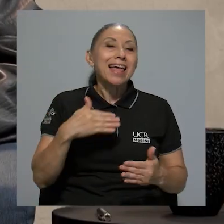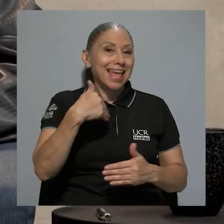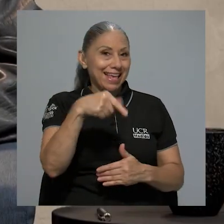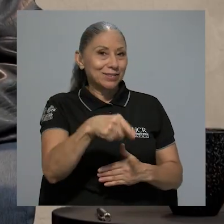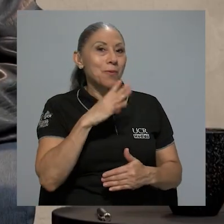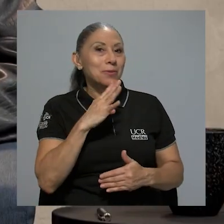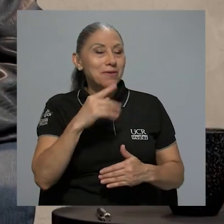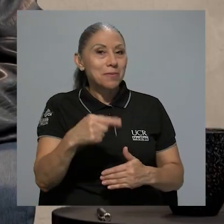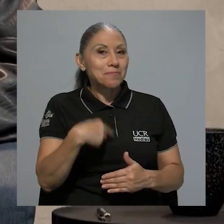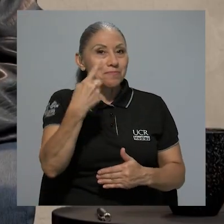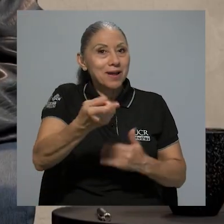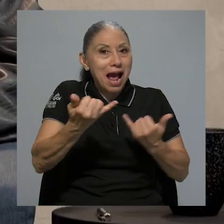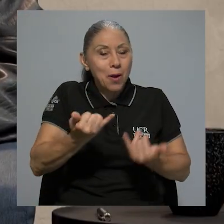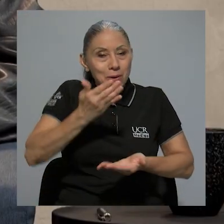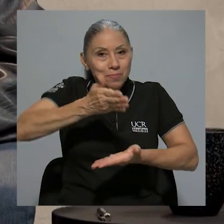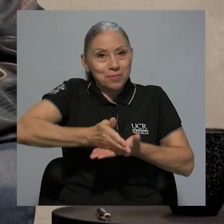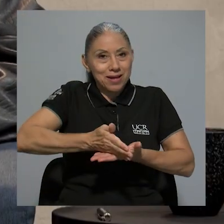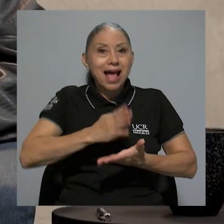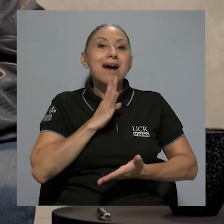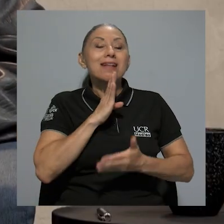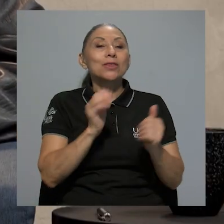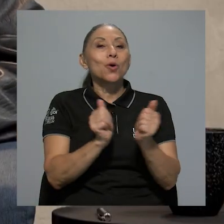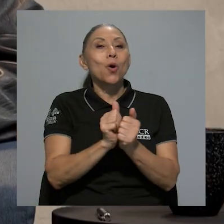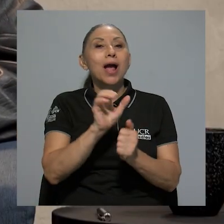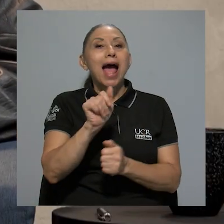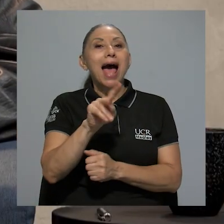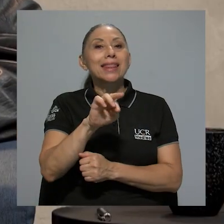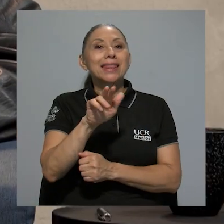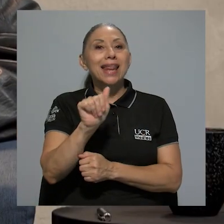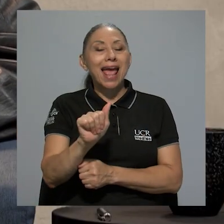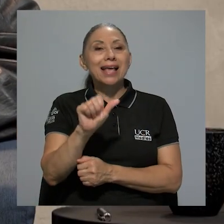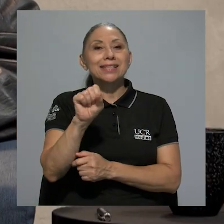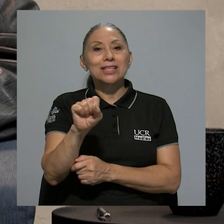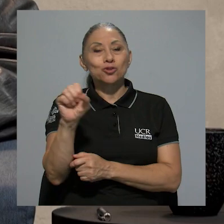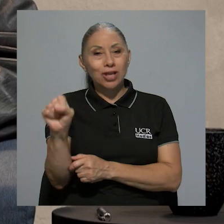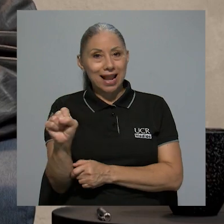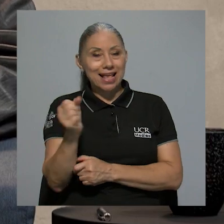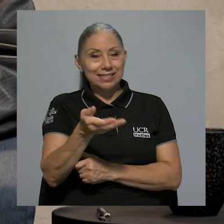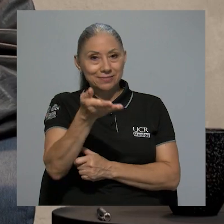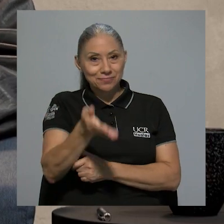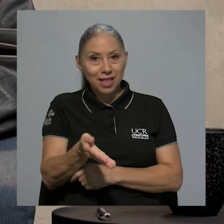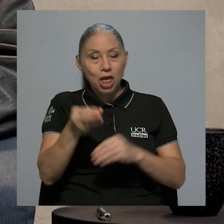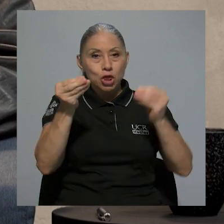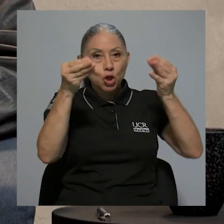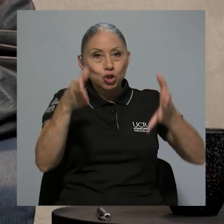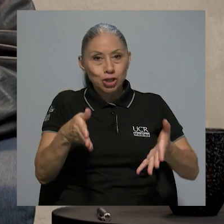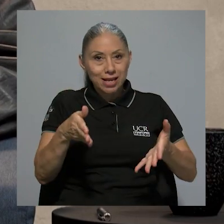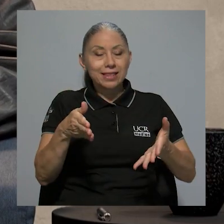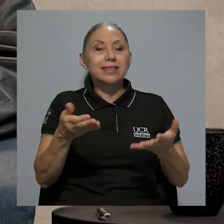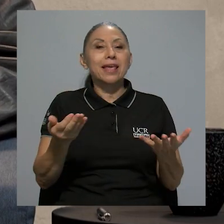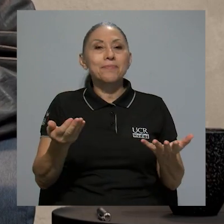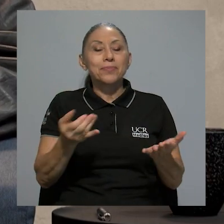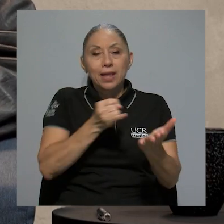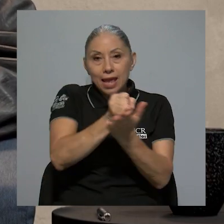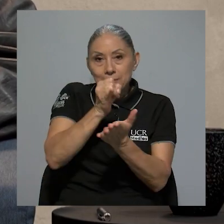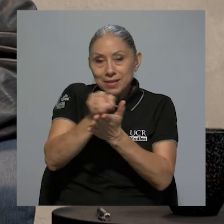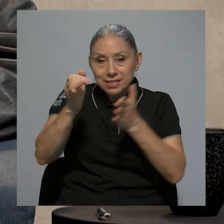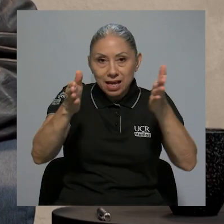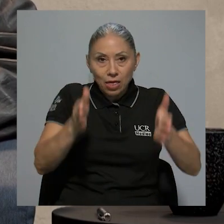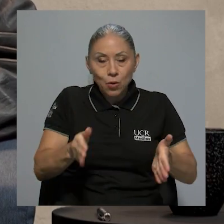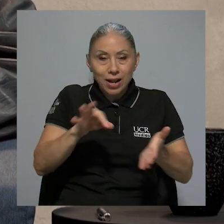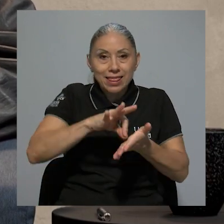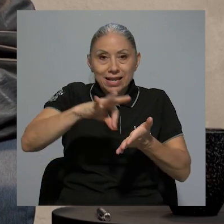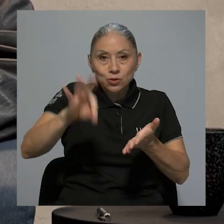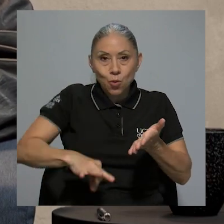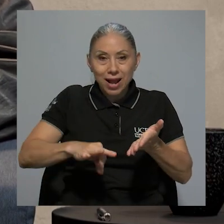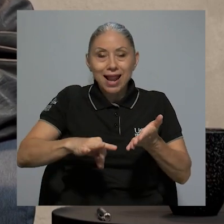Permítame hacer una pausa. Estábamos hablando con Andrea Sancho Salas, quien es docente e